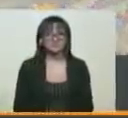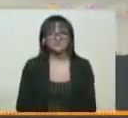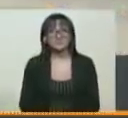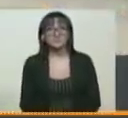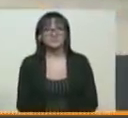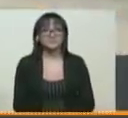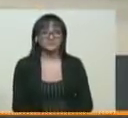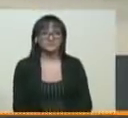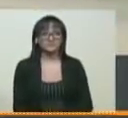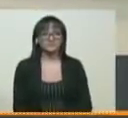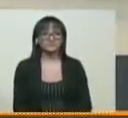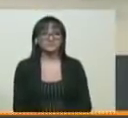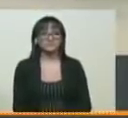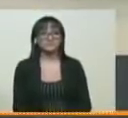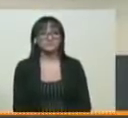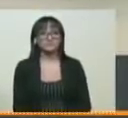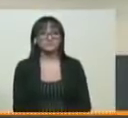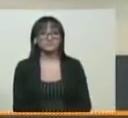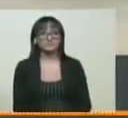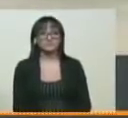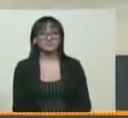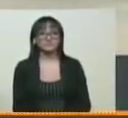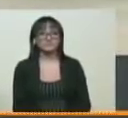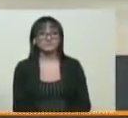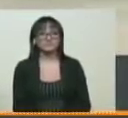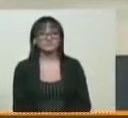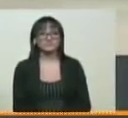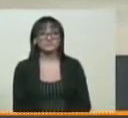esquina izquierda de la parte de atrás de la tarima.